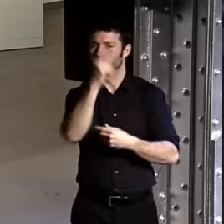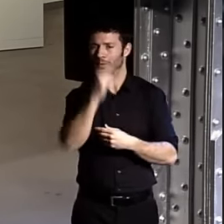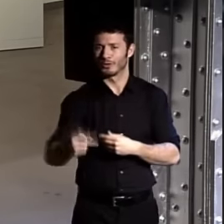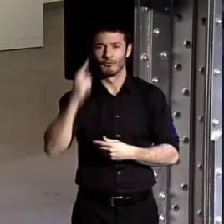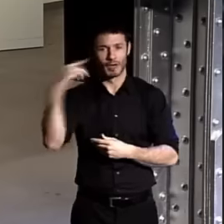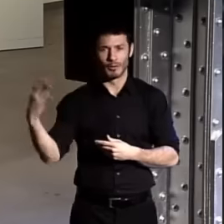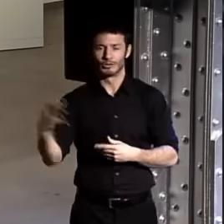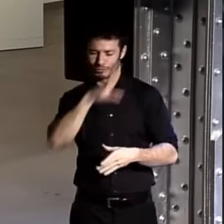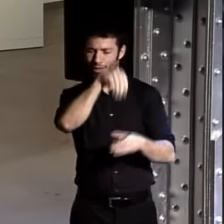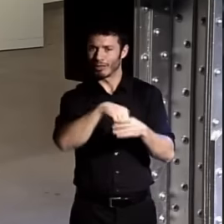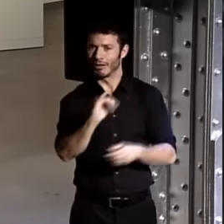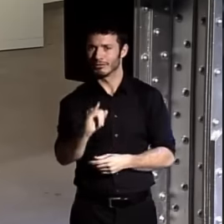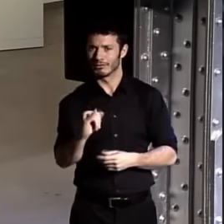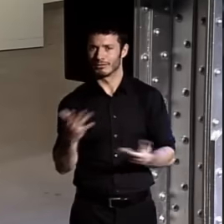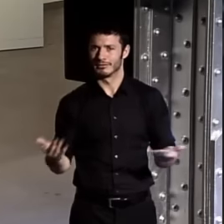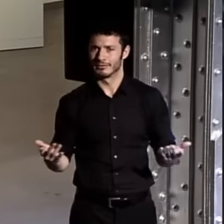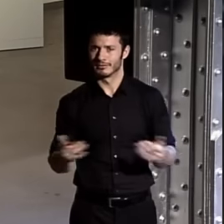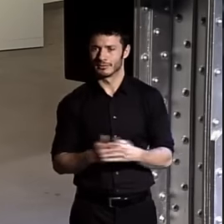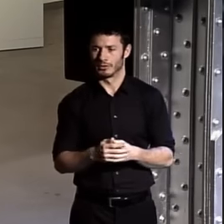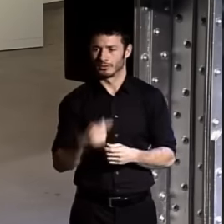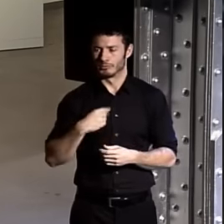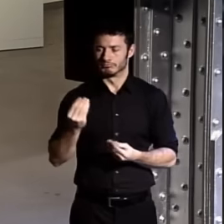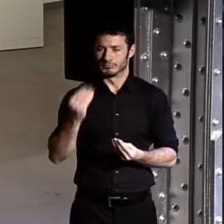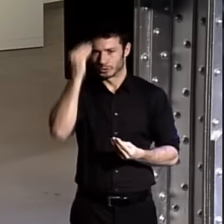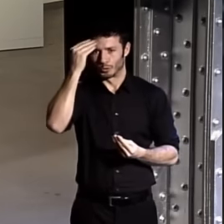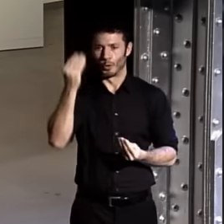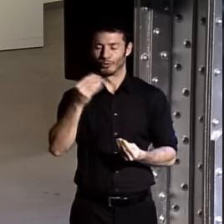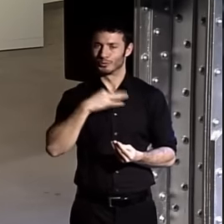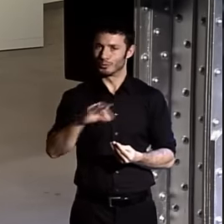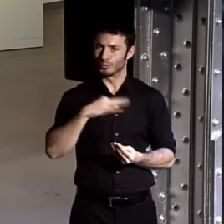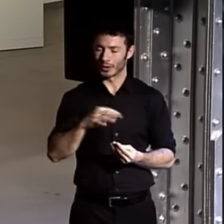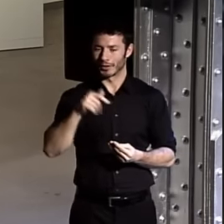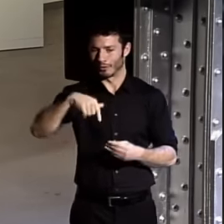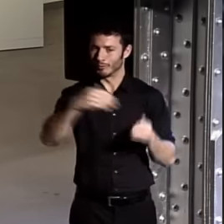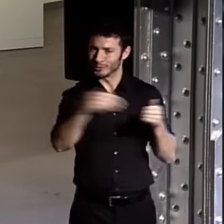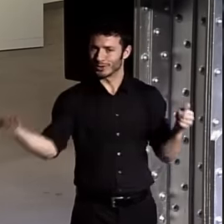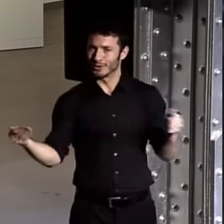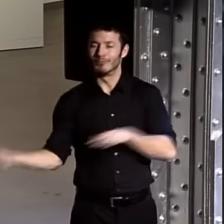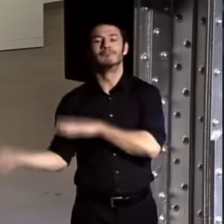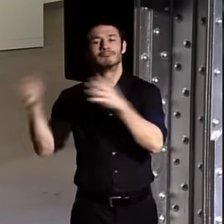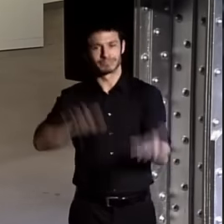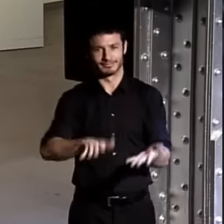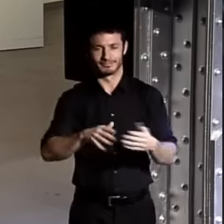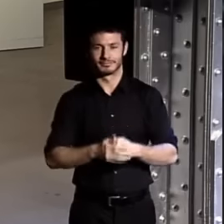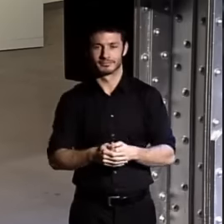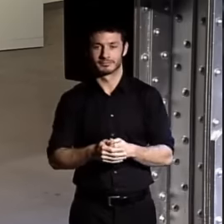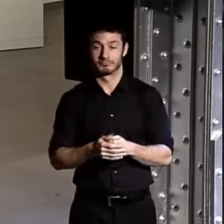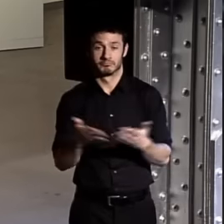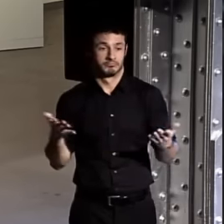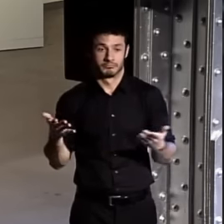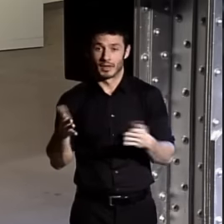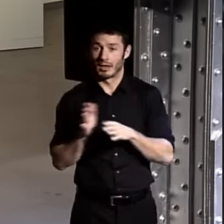vi que tenía muchas posibilidades y que hoy vemos plasmado en esta exposición aparte de eso pues decir que